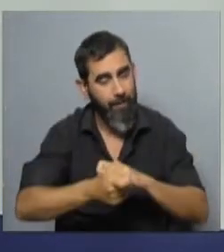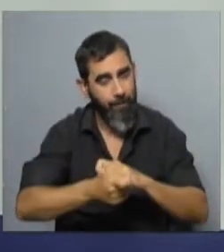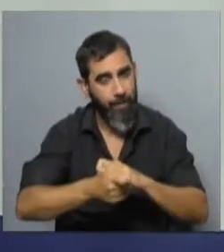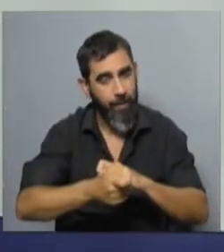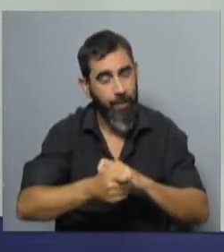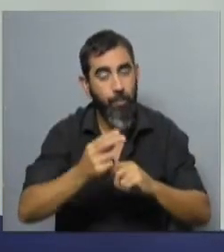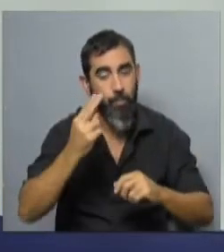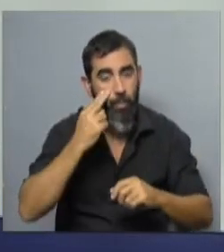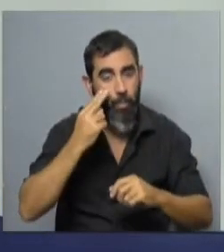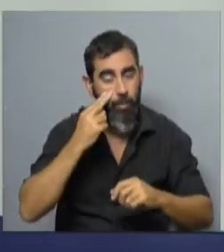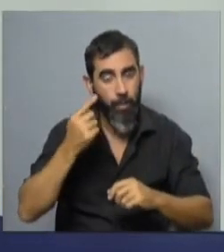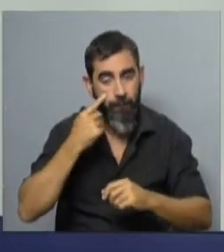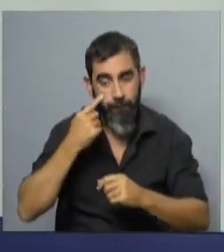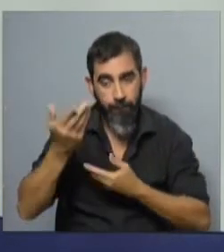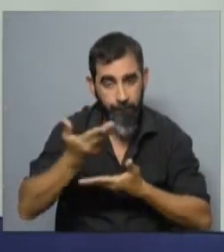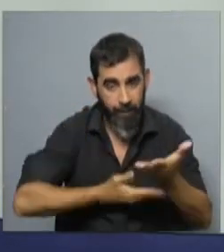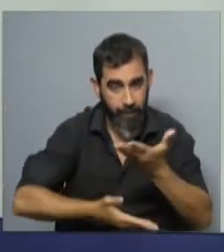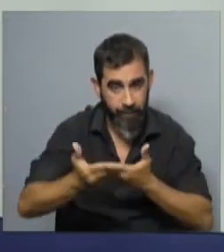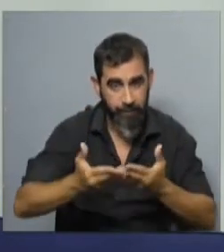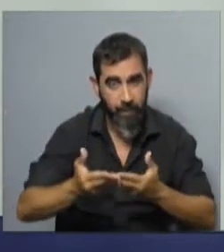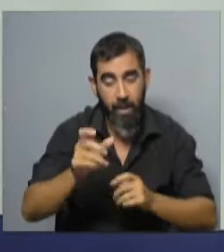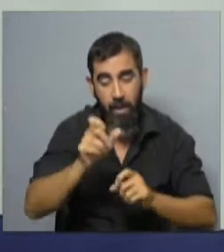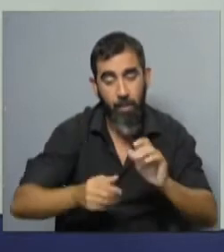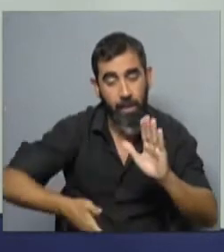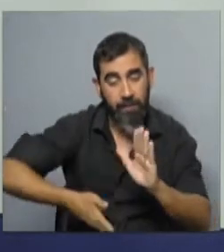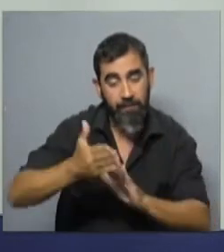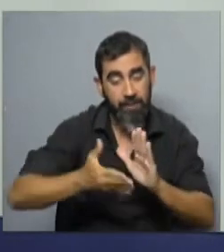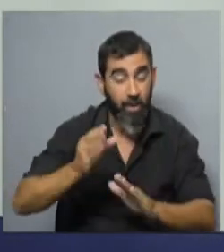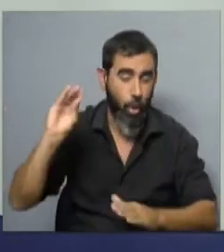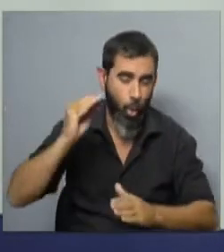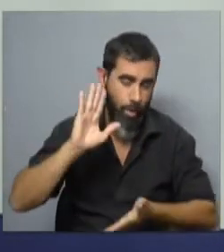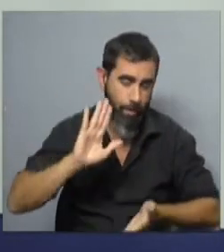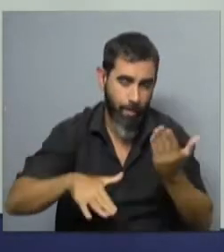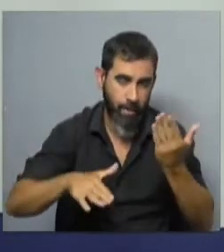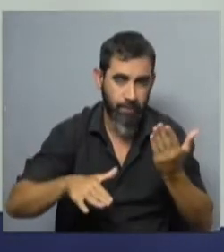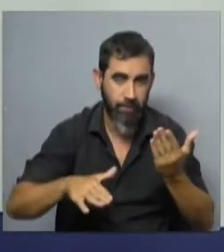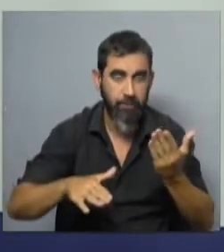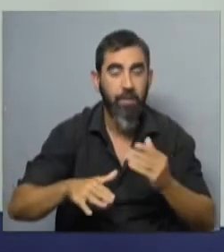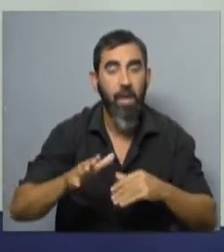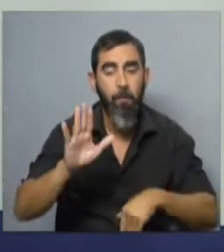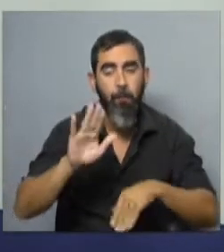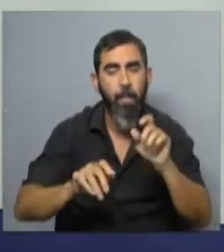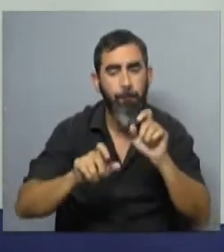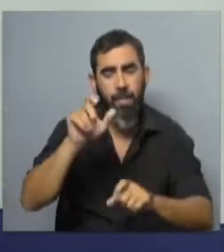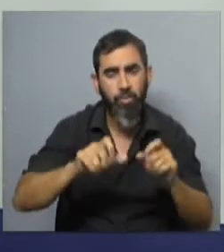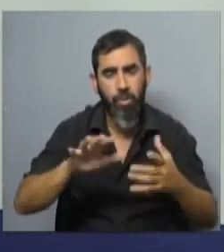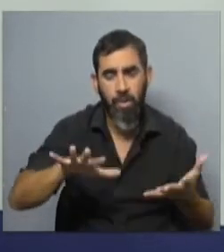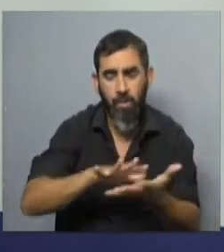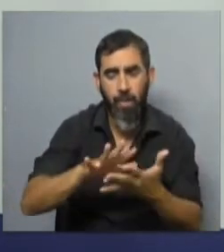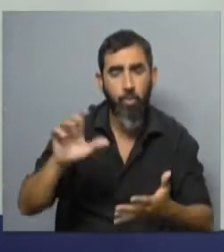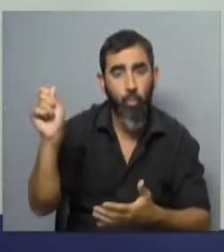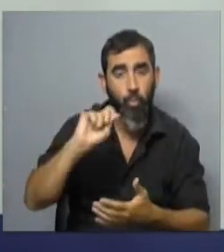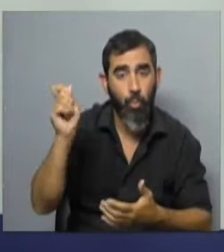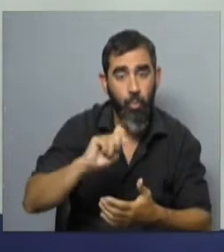perfil de los problemas de convivencia. La gente empieza a salir, sobre todo la gente más joven, empieza a haber afluencia de personas en los espacios